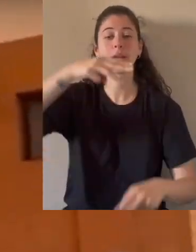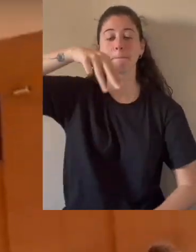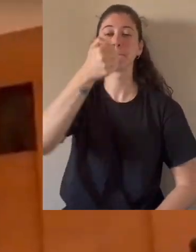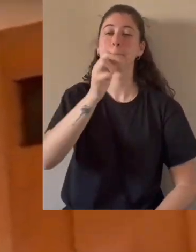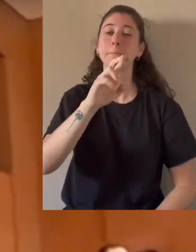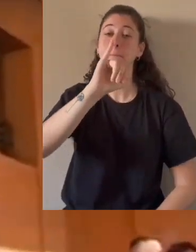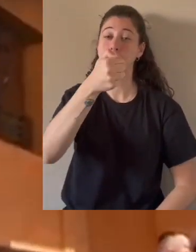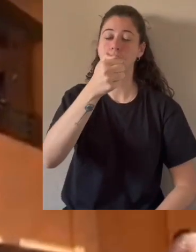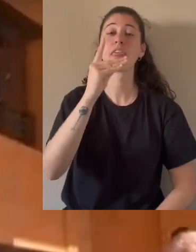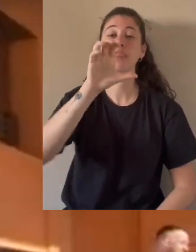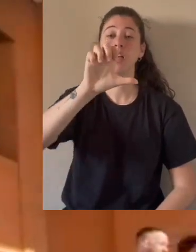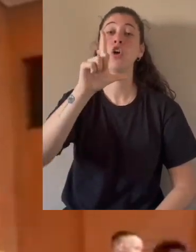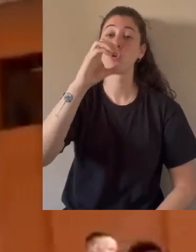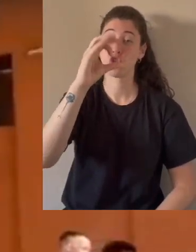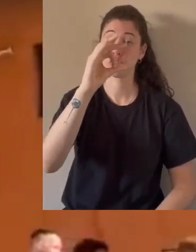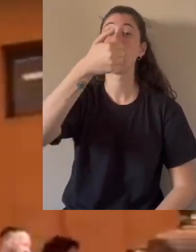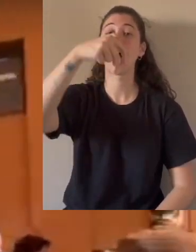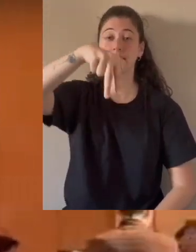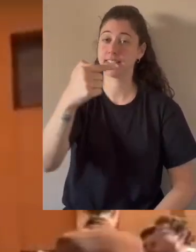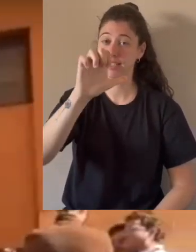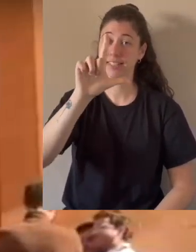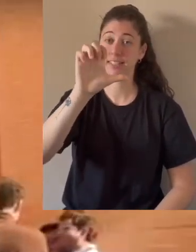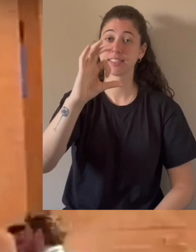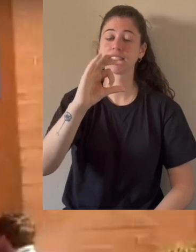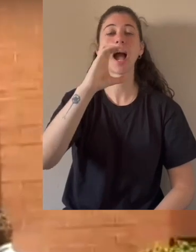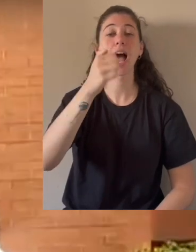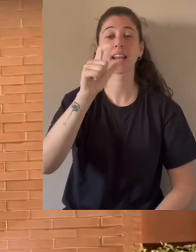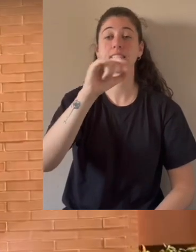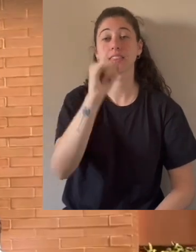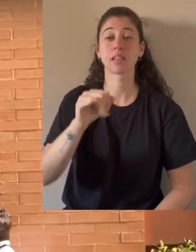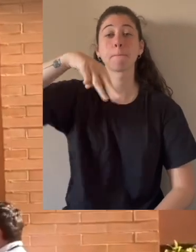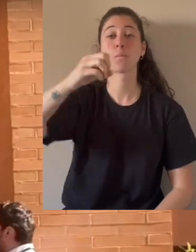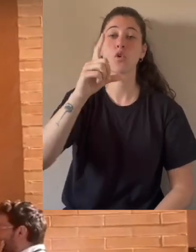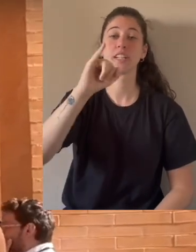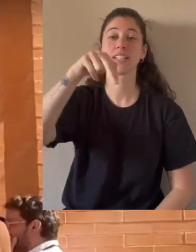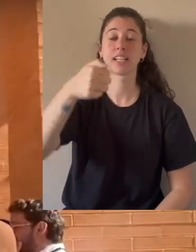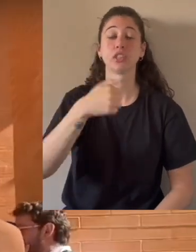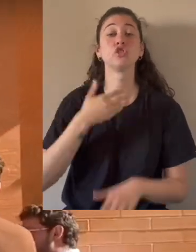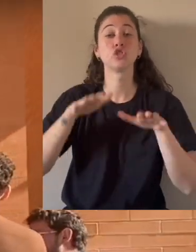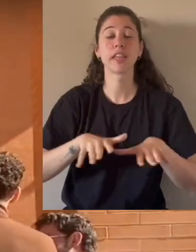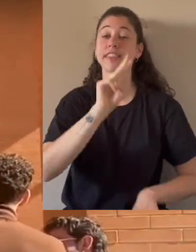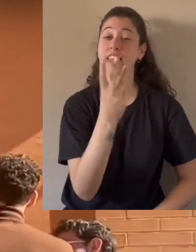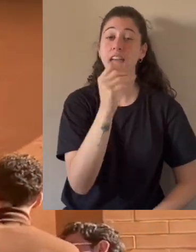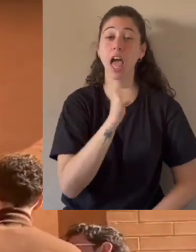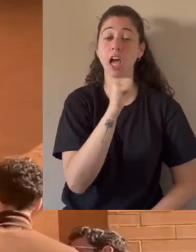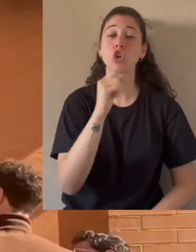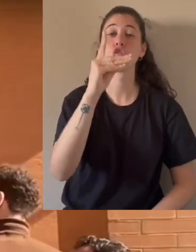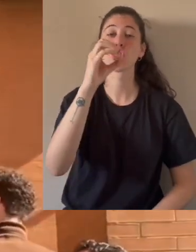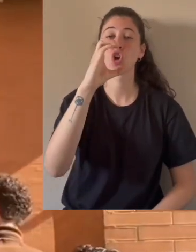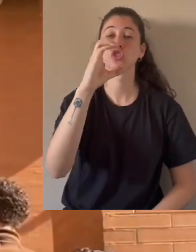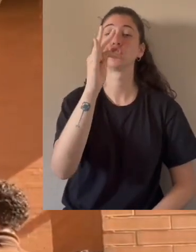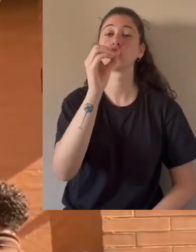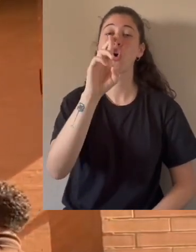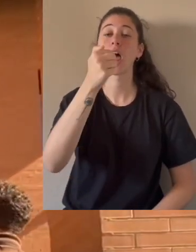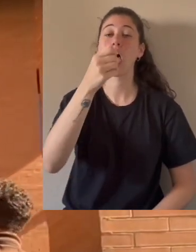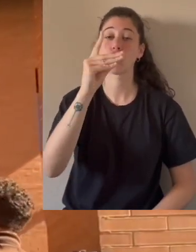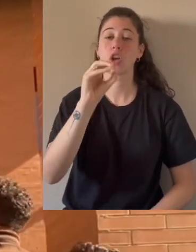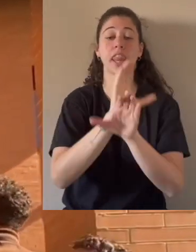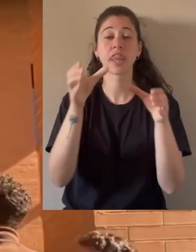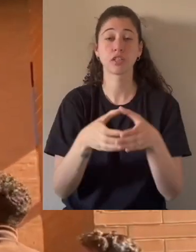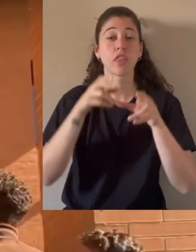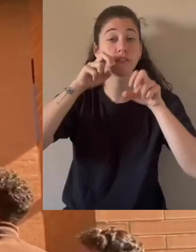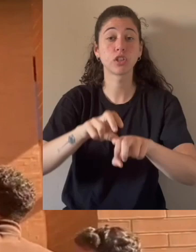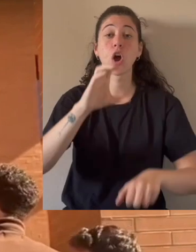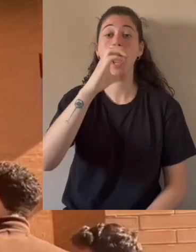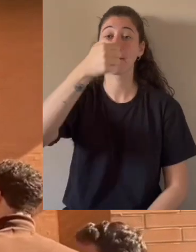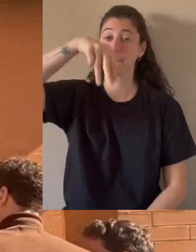Buenas, soy María de Los Ángeles Caliz Molina y estoy en el tercer año de doctorado, aquí, en CABEMER. Os presento a